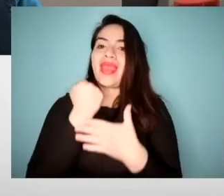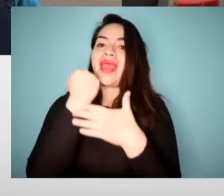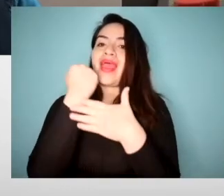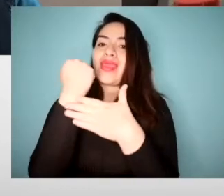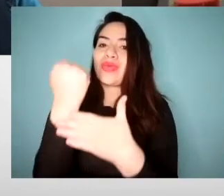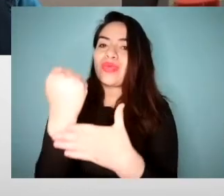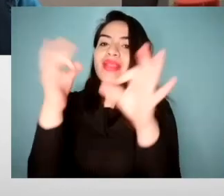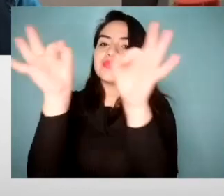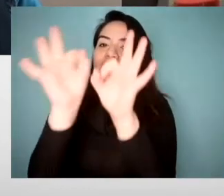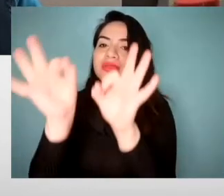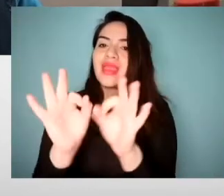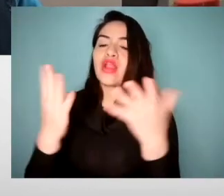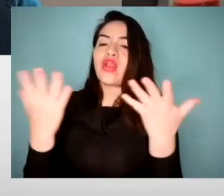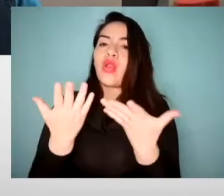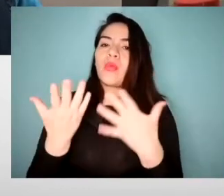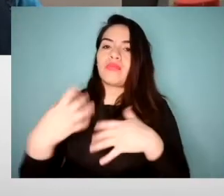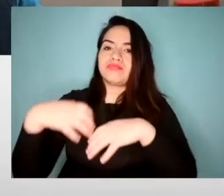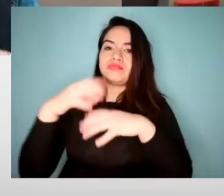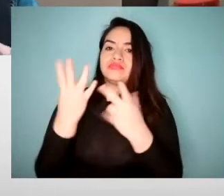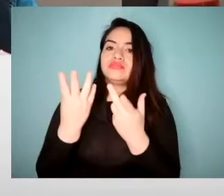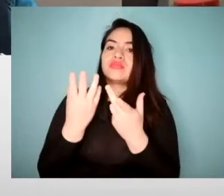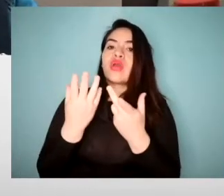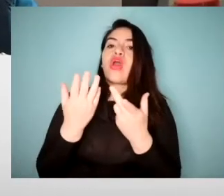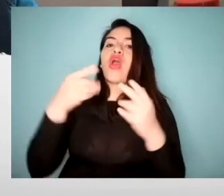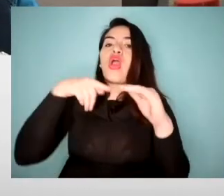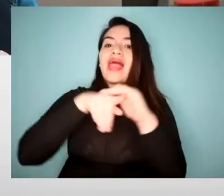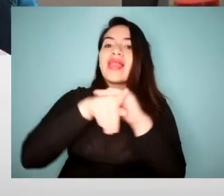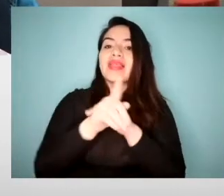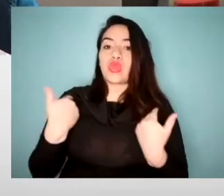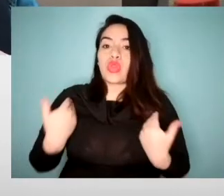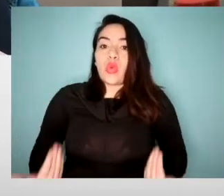átomos se comportan en nuestro organismo y cómo se pliegan,